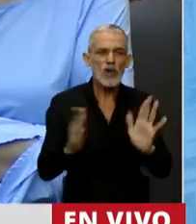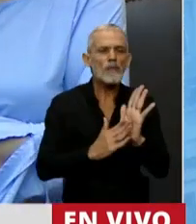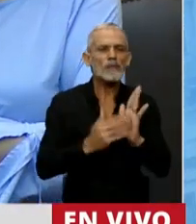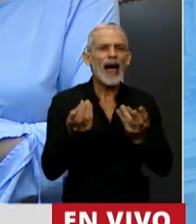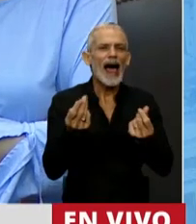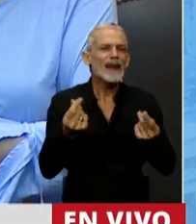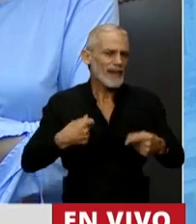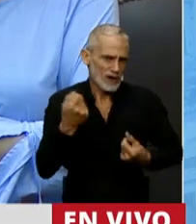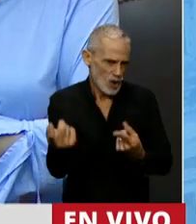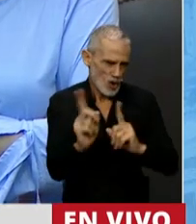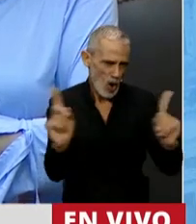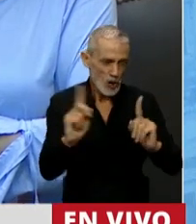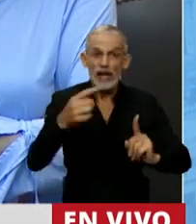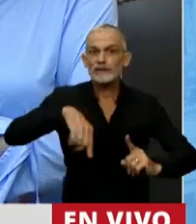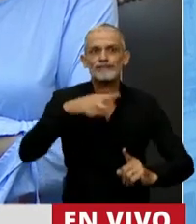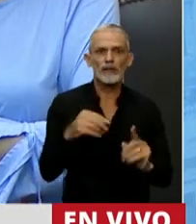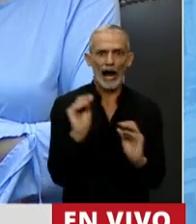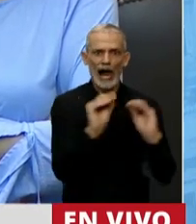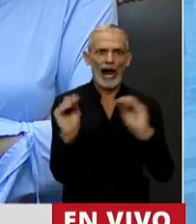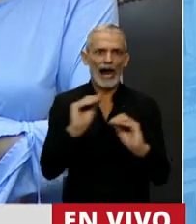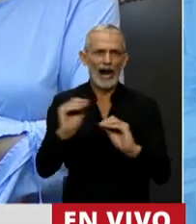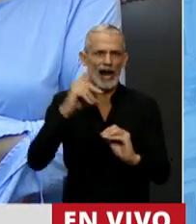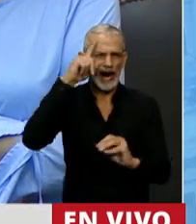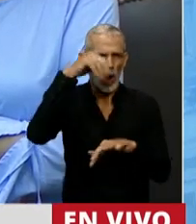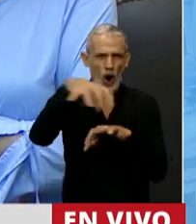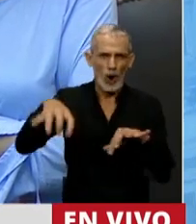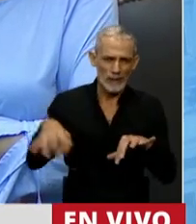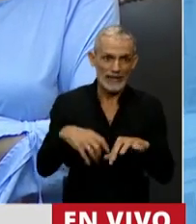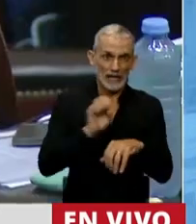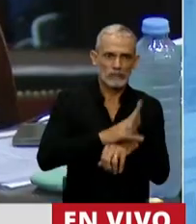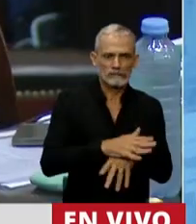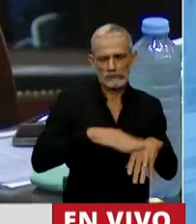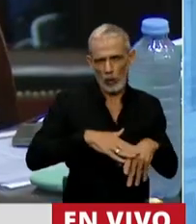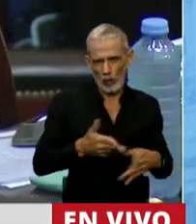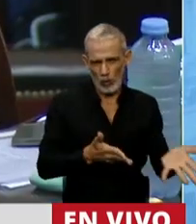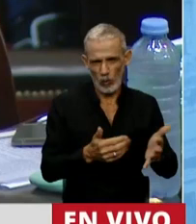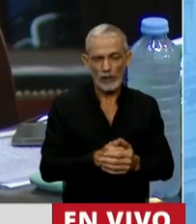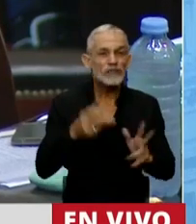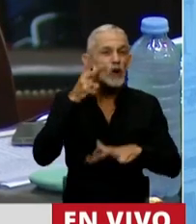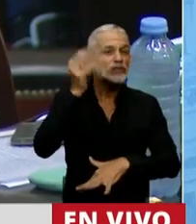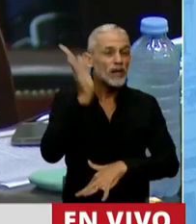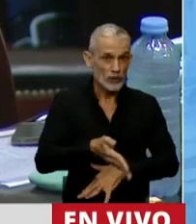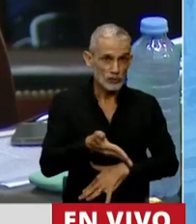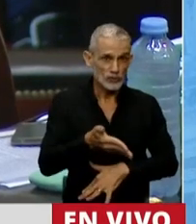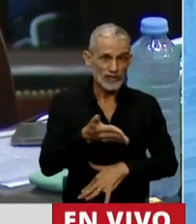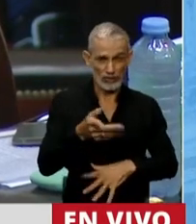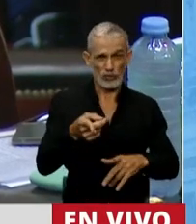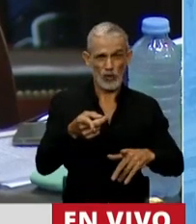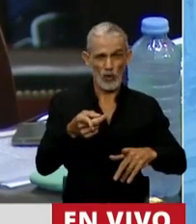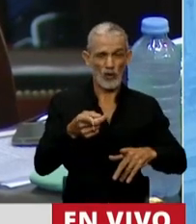calidad y por eso tuvimos que emparcharlo a las apuradas en medio de una pandemia. Más del 80% de